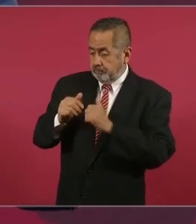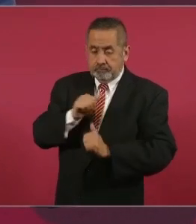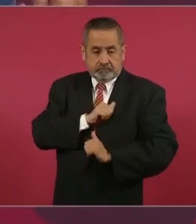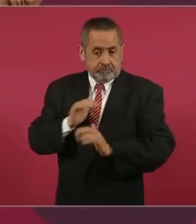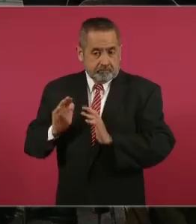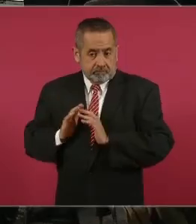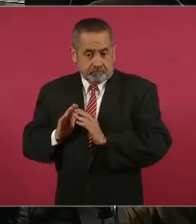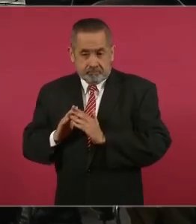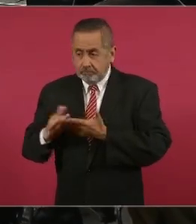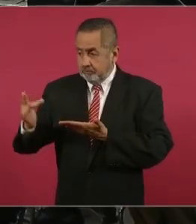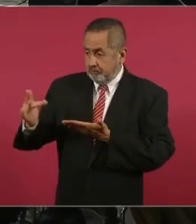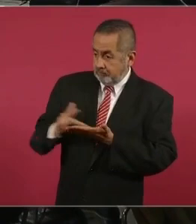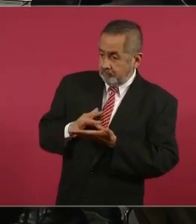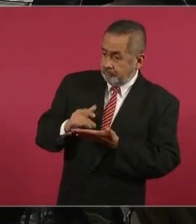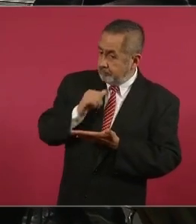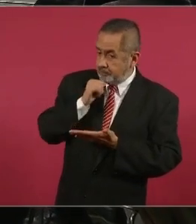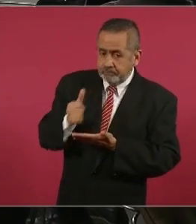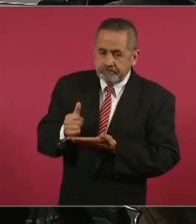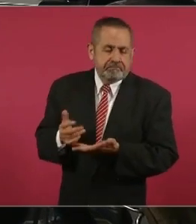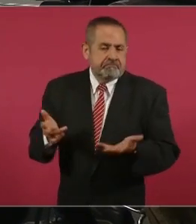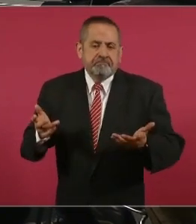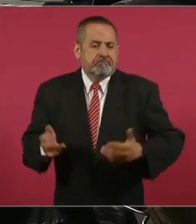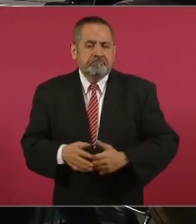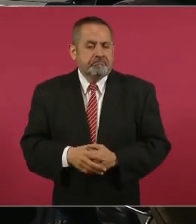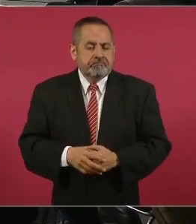sin el apoyo, sin el respaldo